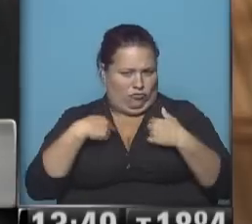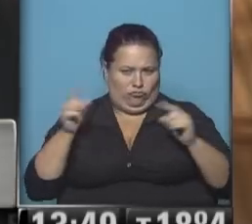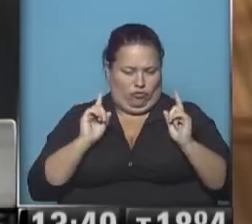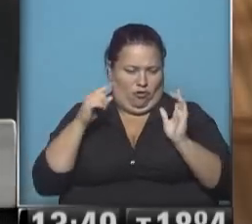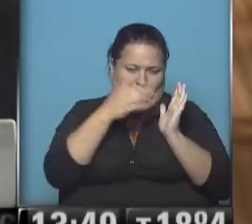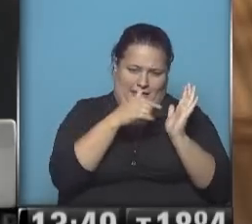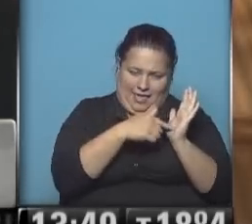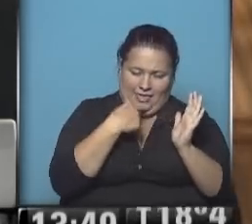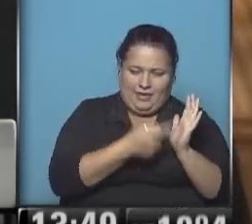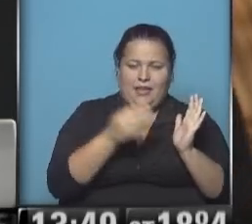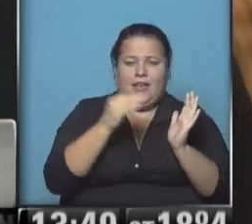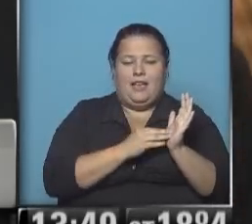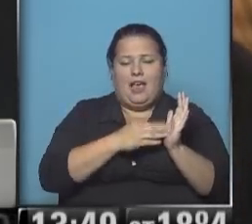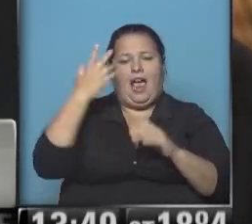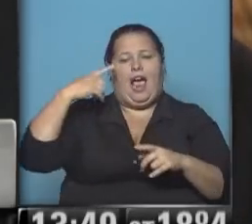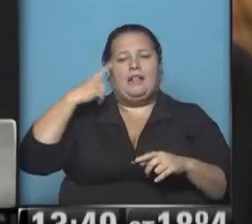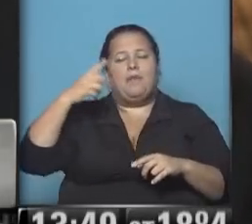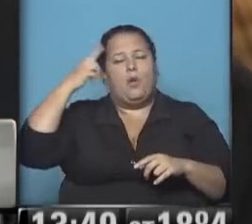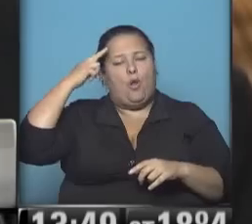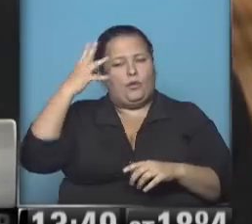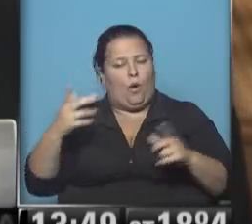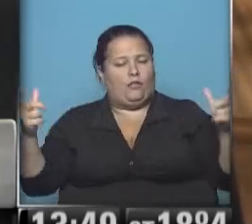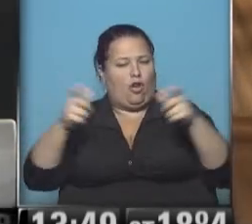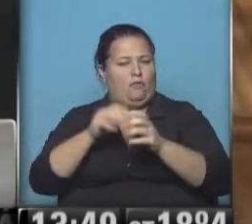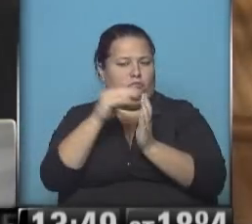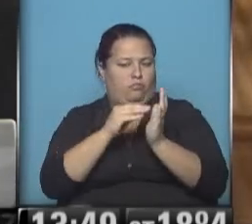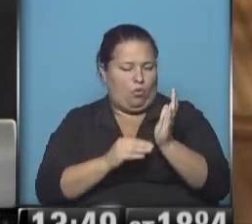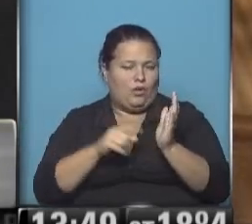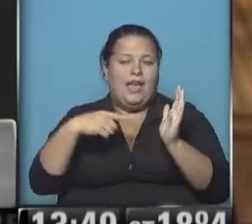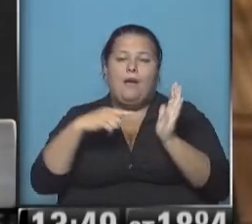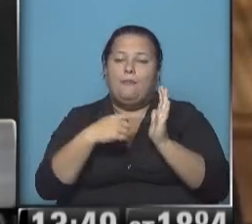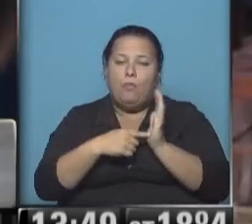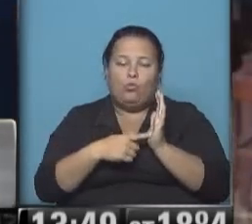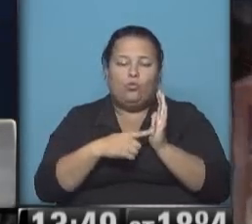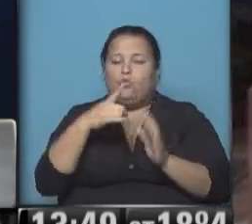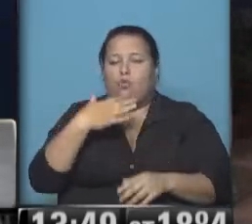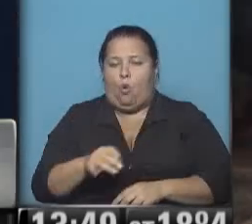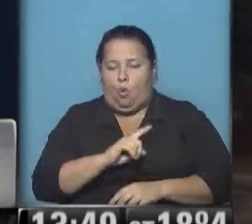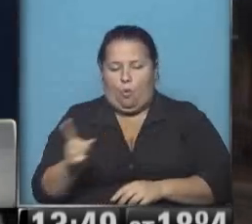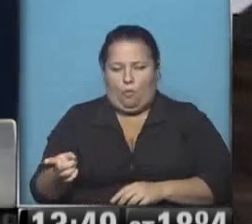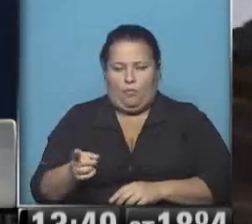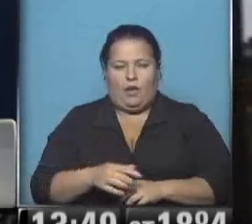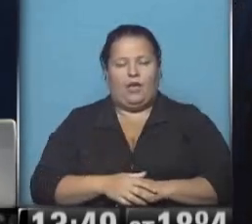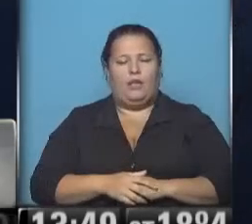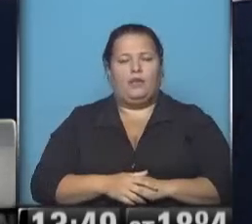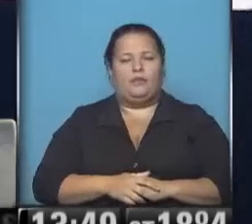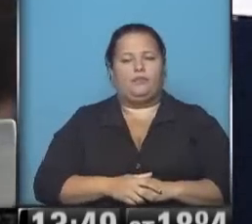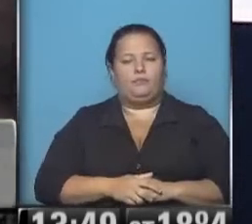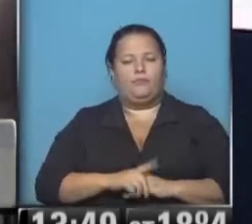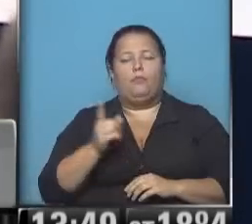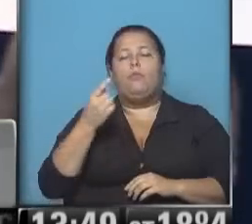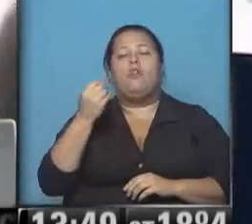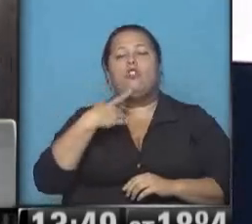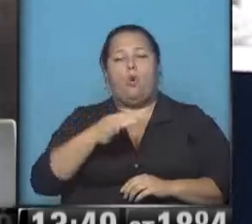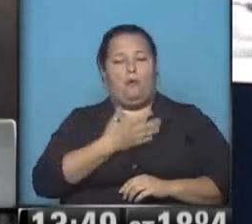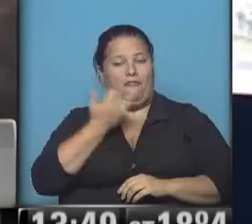yo lo establecieron los constituyentes del año 94 y es una cláusula que no se ha cumplido No solamente eh por parte del